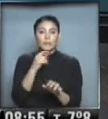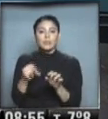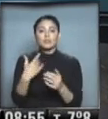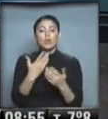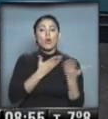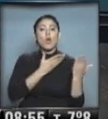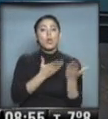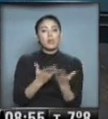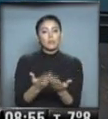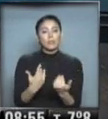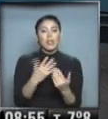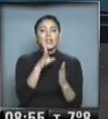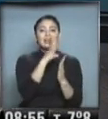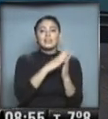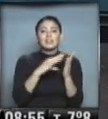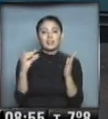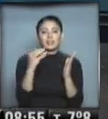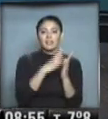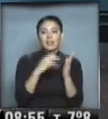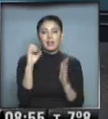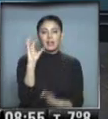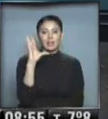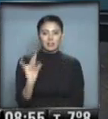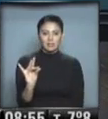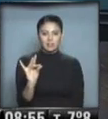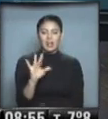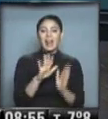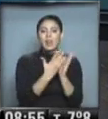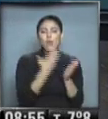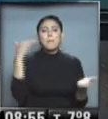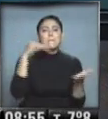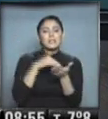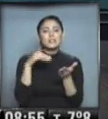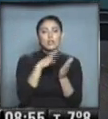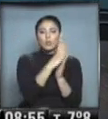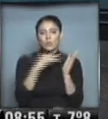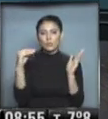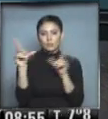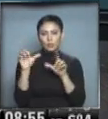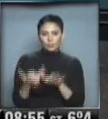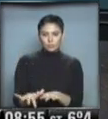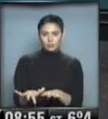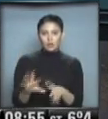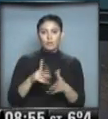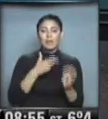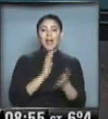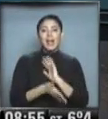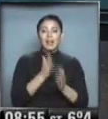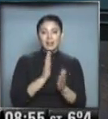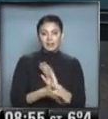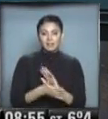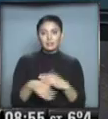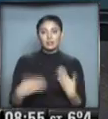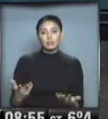es colaborar en la digitalización de libros millones y millones de libros se digitalizan de esta manera en forma gratuita y